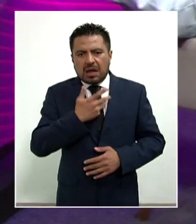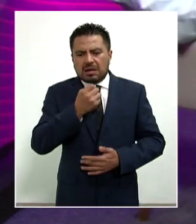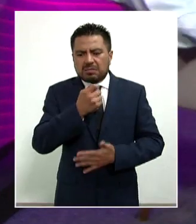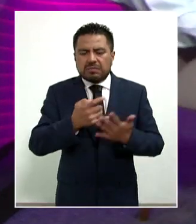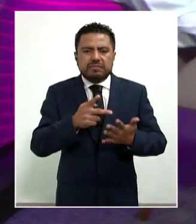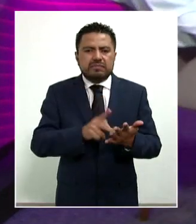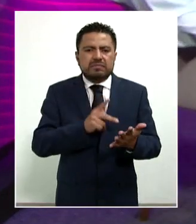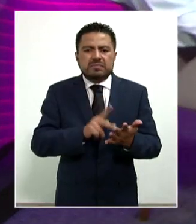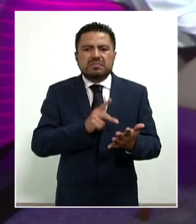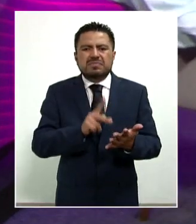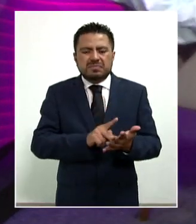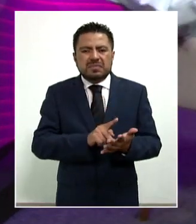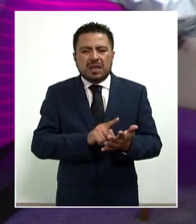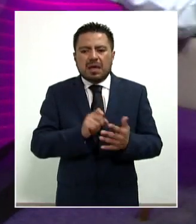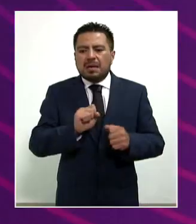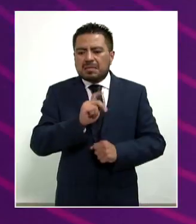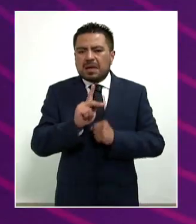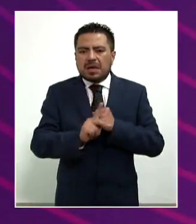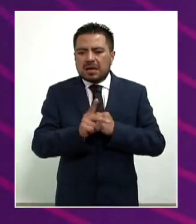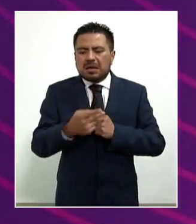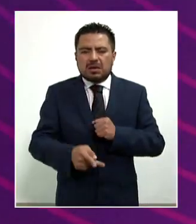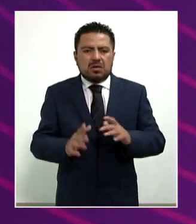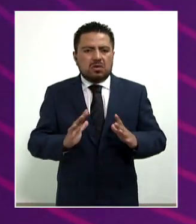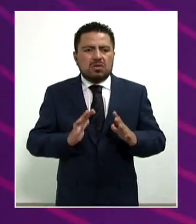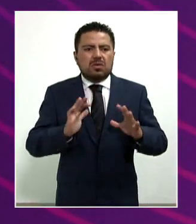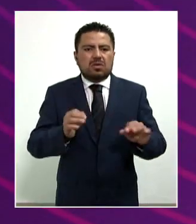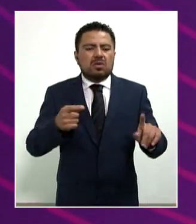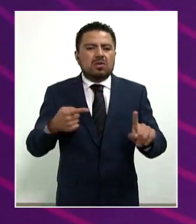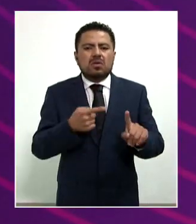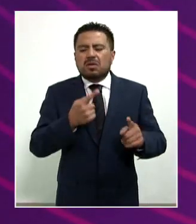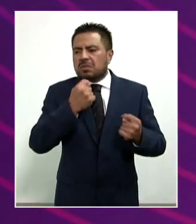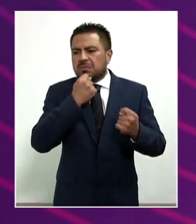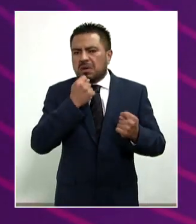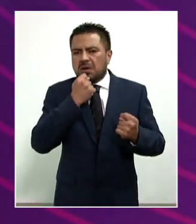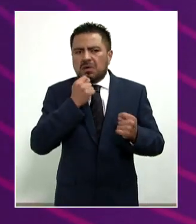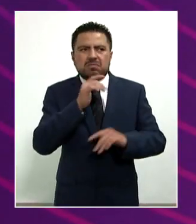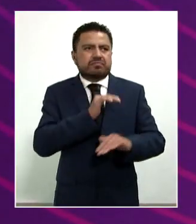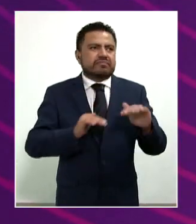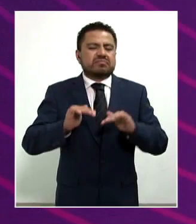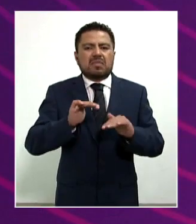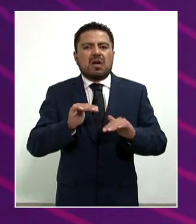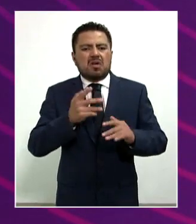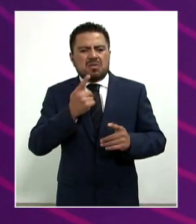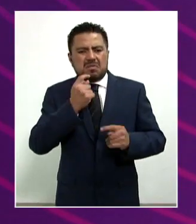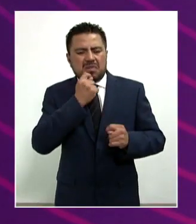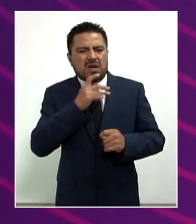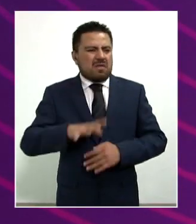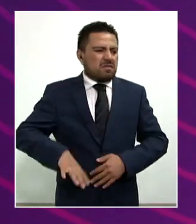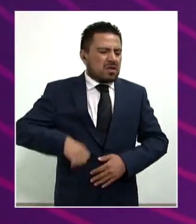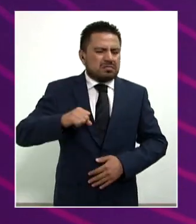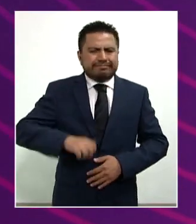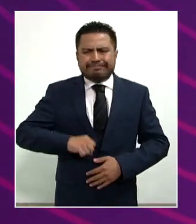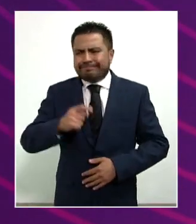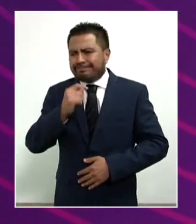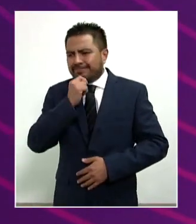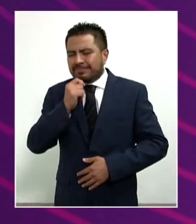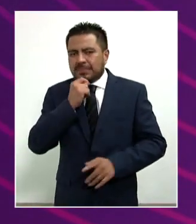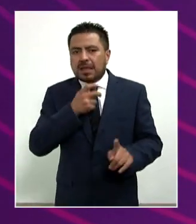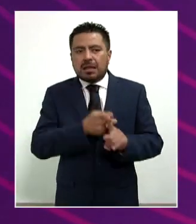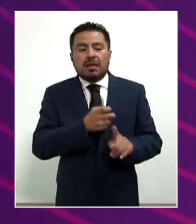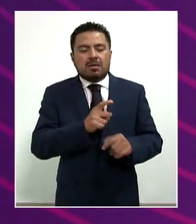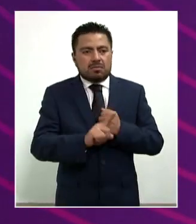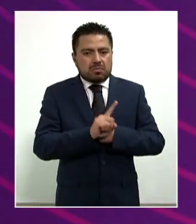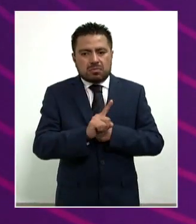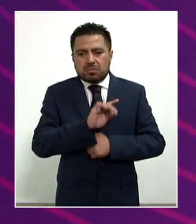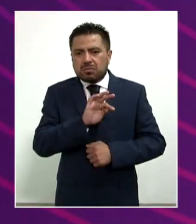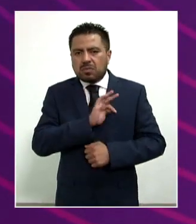muchos casos, lamentablemente, en nuestro país, origen es destino, no importa talento, no importa mérito, no importa esfuerzo. Y eso es un grave